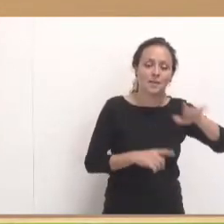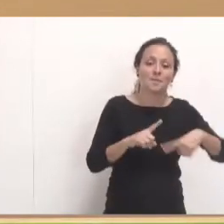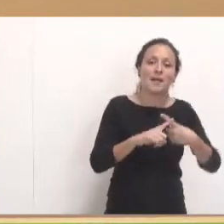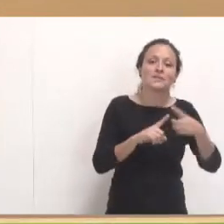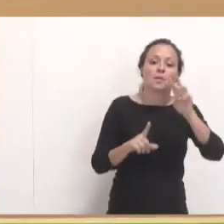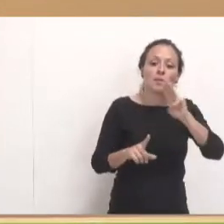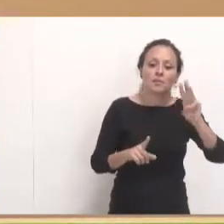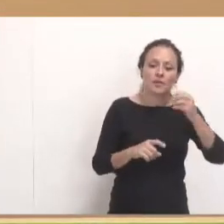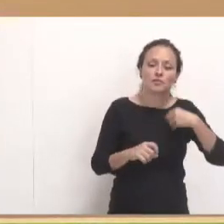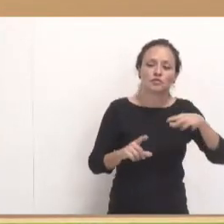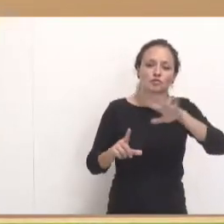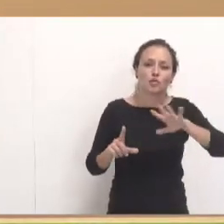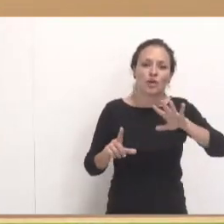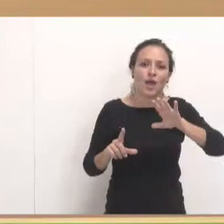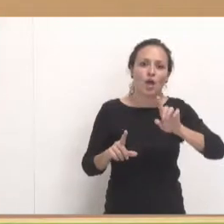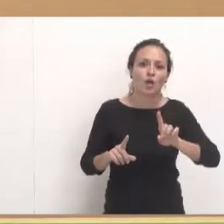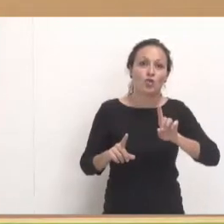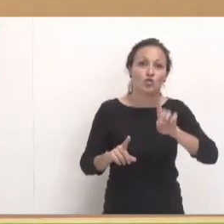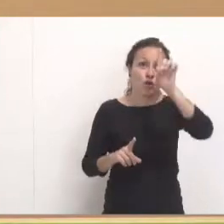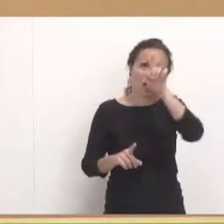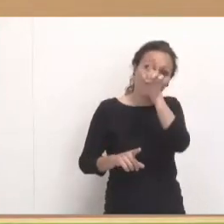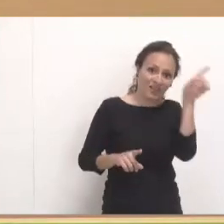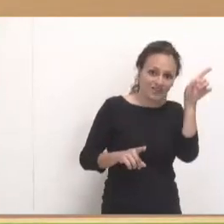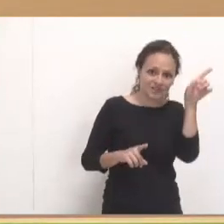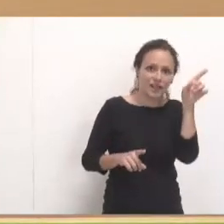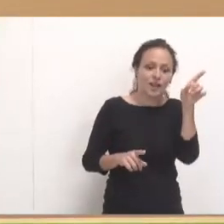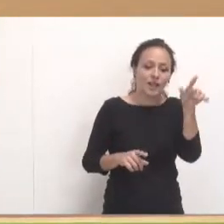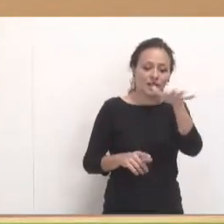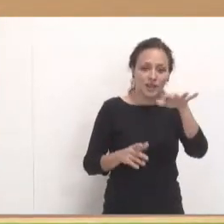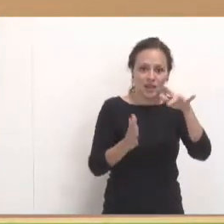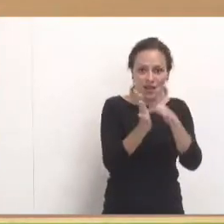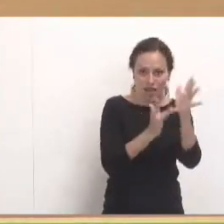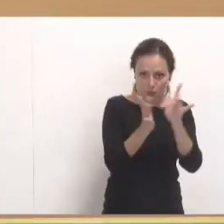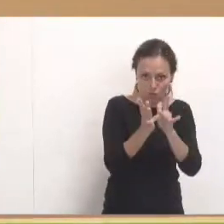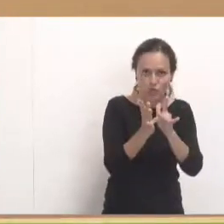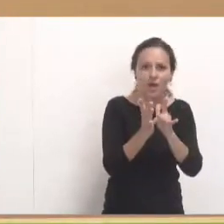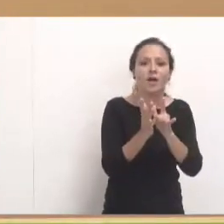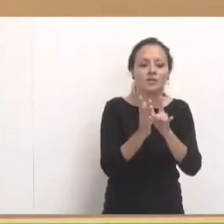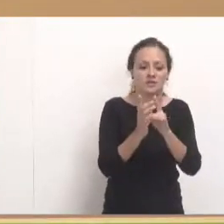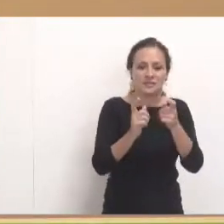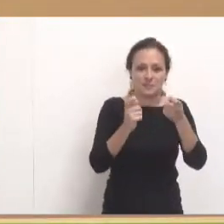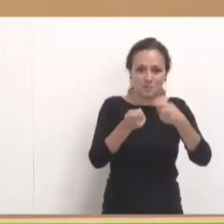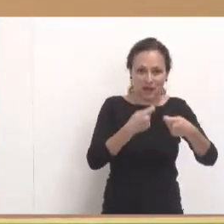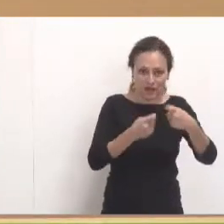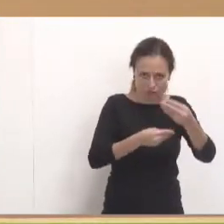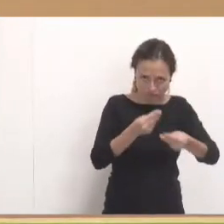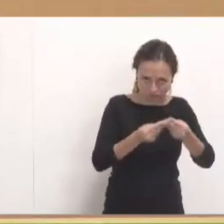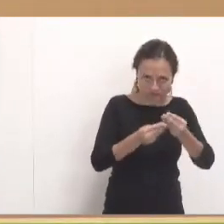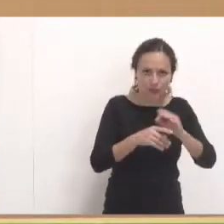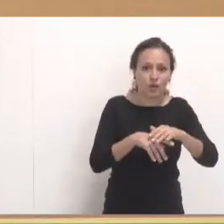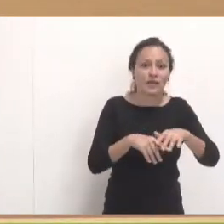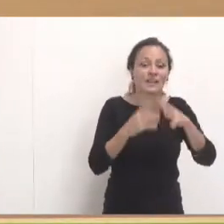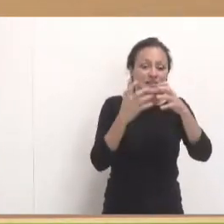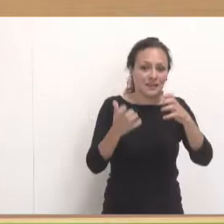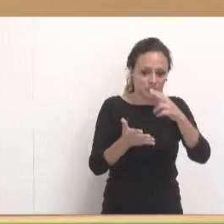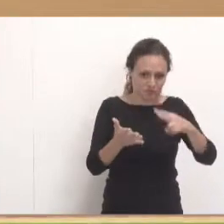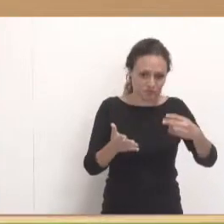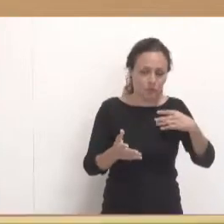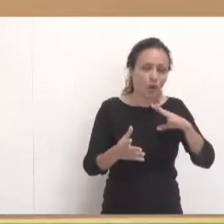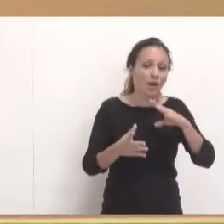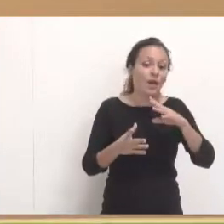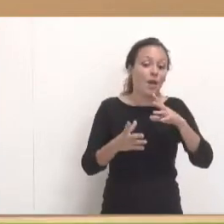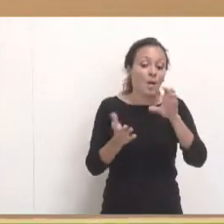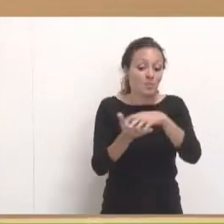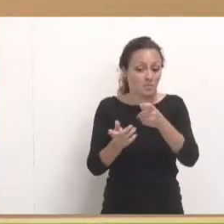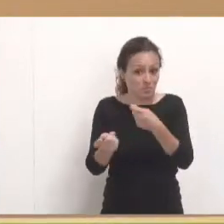la comarca nordeste del municipio de San Cristóbal de la Laguna, que también tiene el acuerdo de todos los grupos, con el siguiente texto: adherirnos al proyecto de creación del